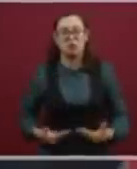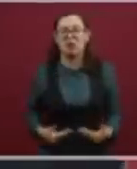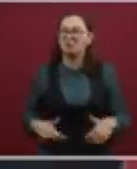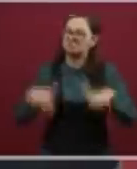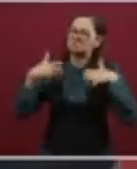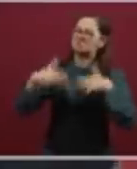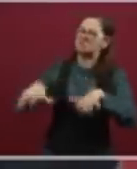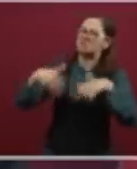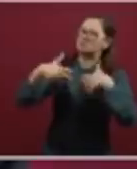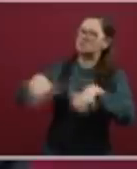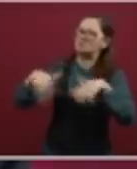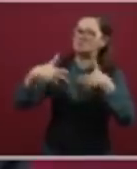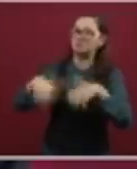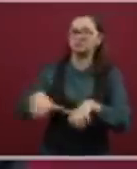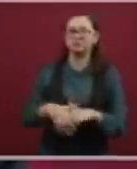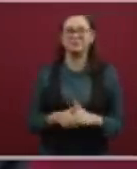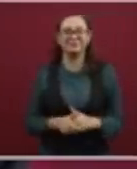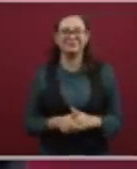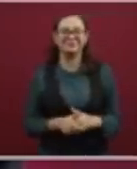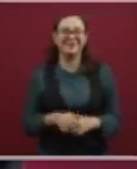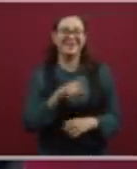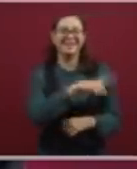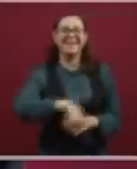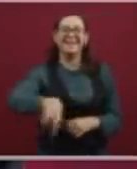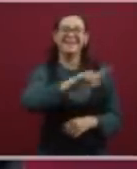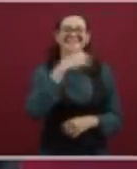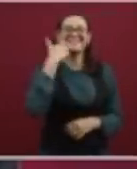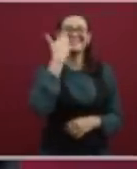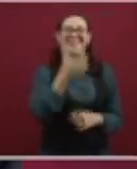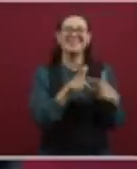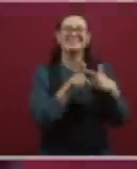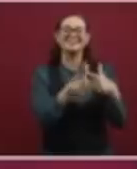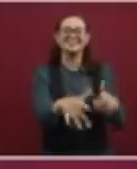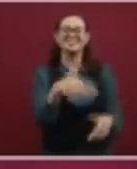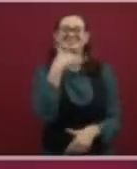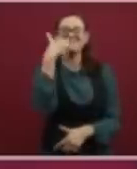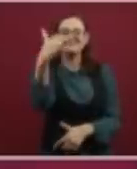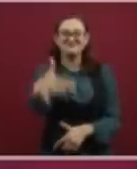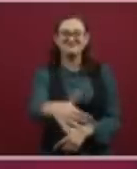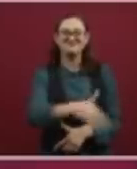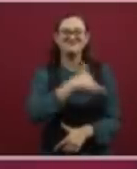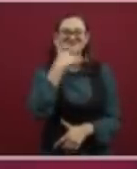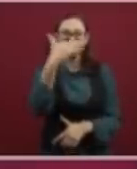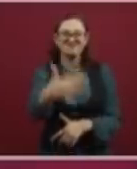porque no vamos a permitir la corrupción y chantajes tampoco.